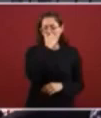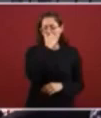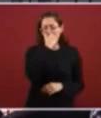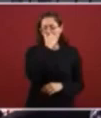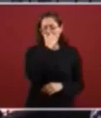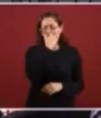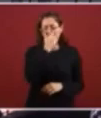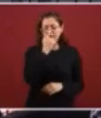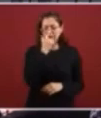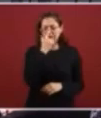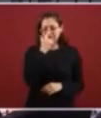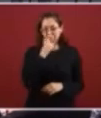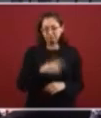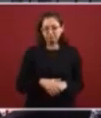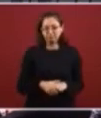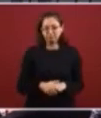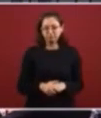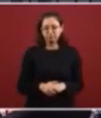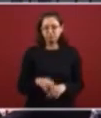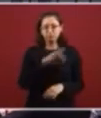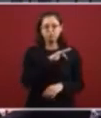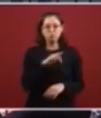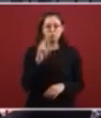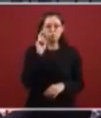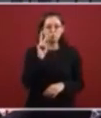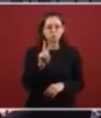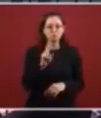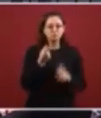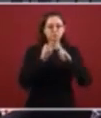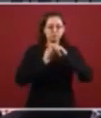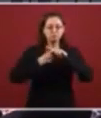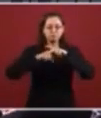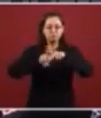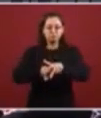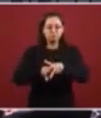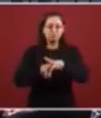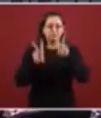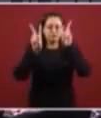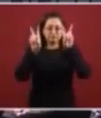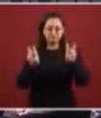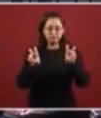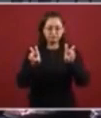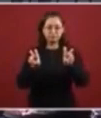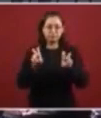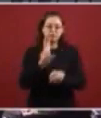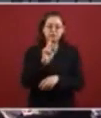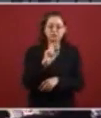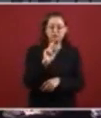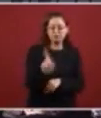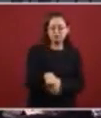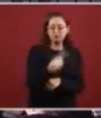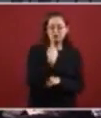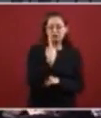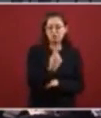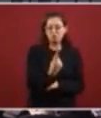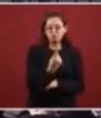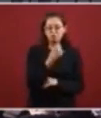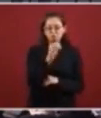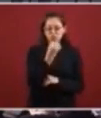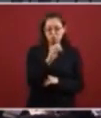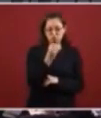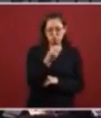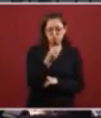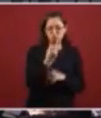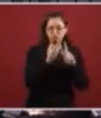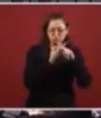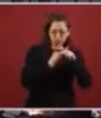les mostramos la conversación se inició básicamente el 31 de octubre pasado